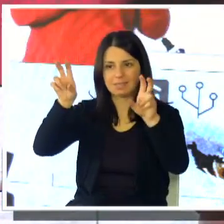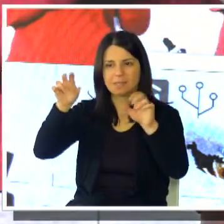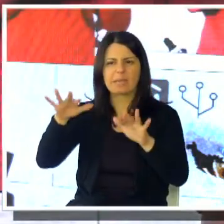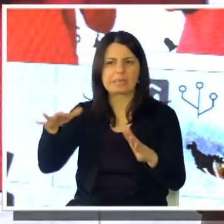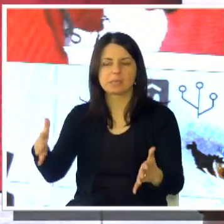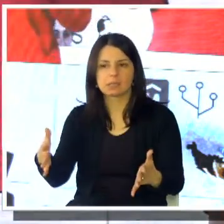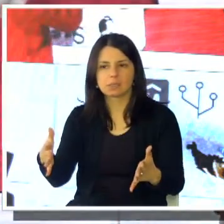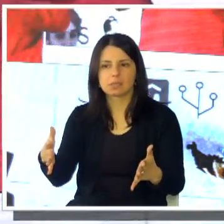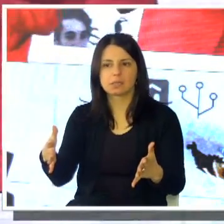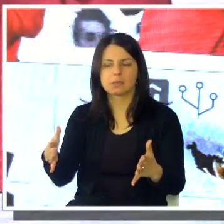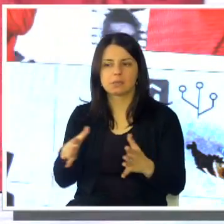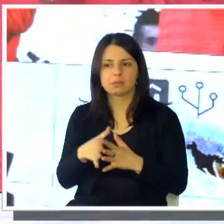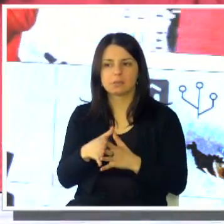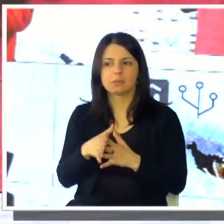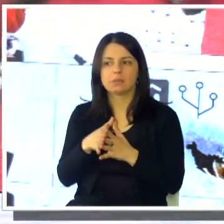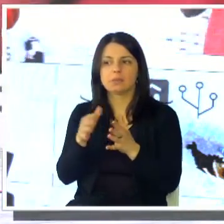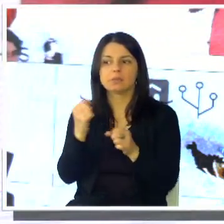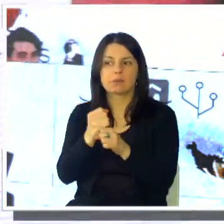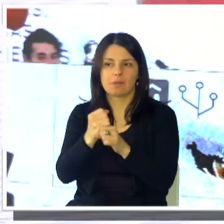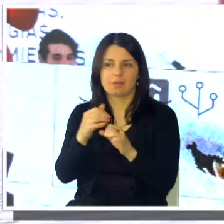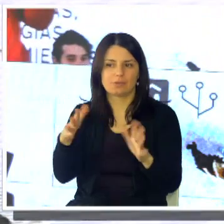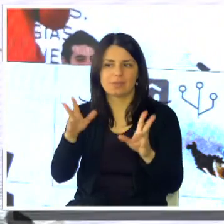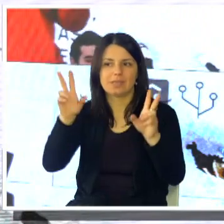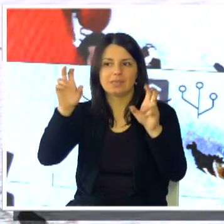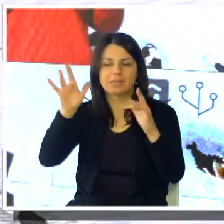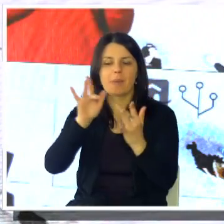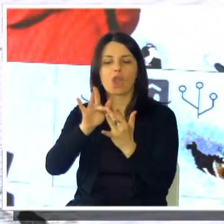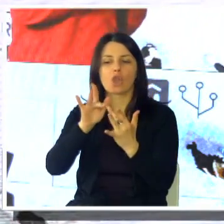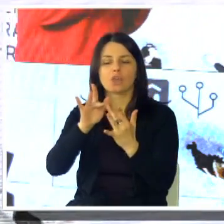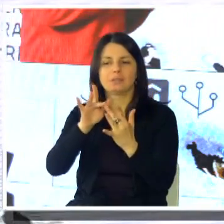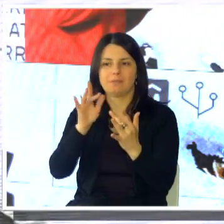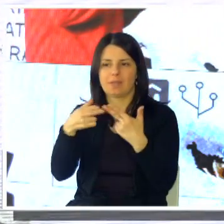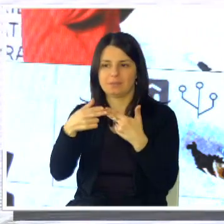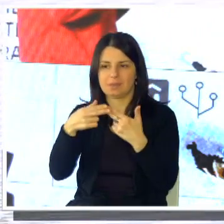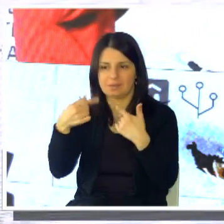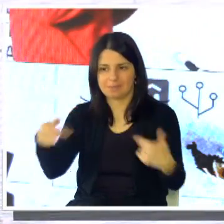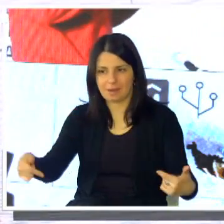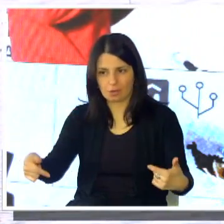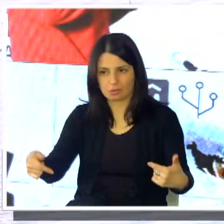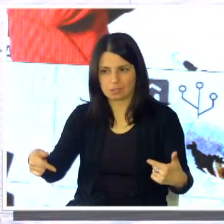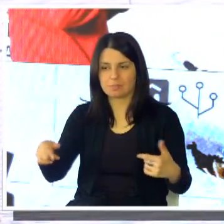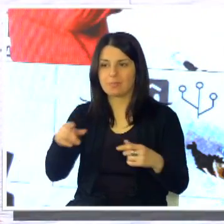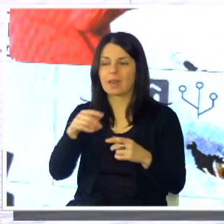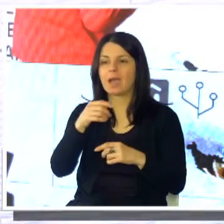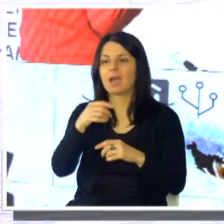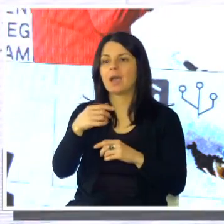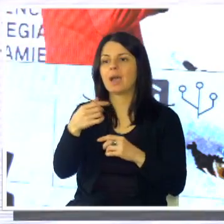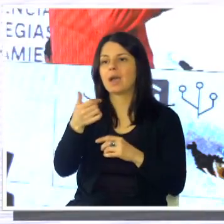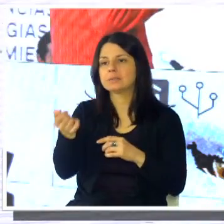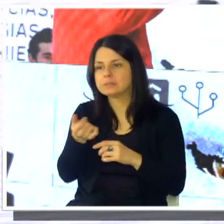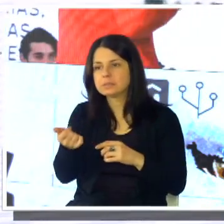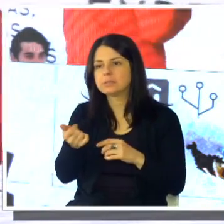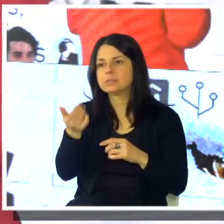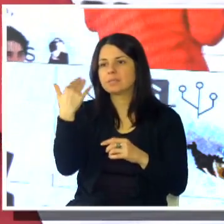qué estamos trabajando a nivel de conectividad y de red para los dispositivos que les